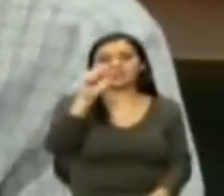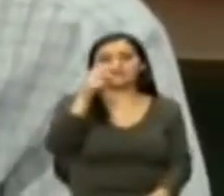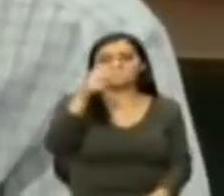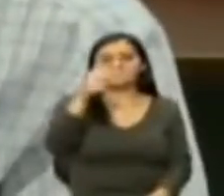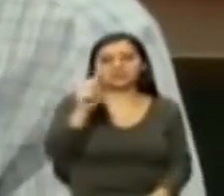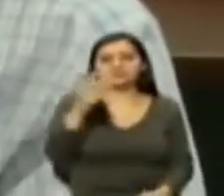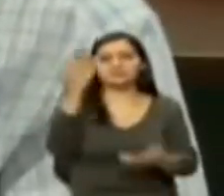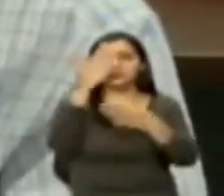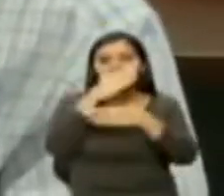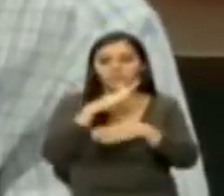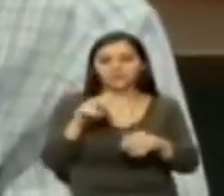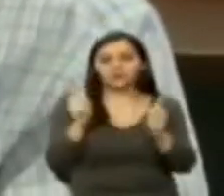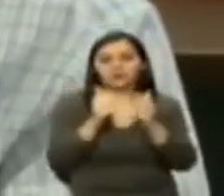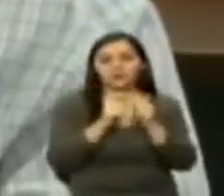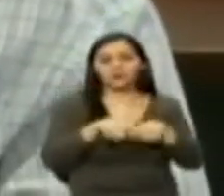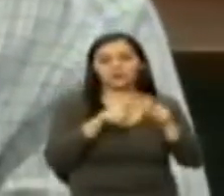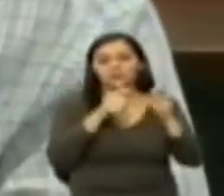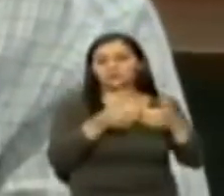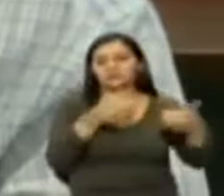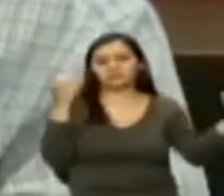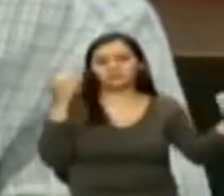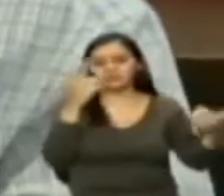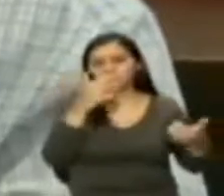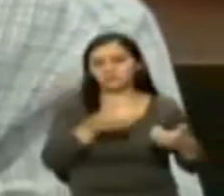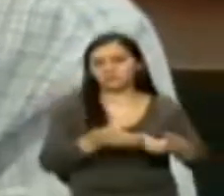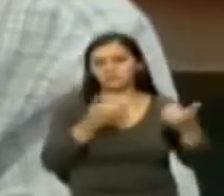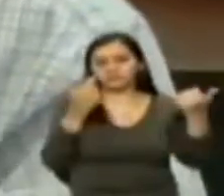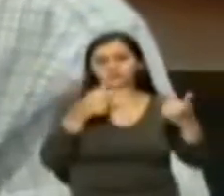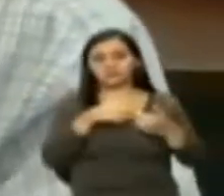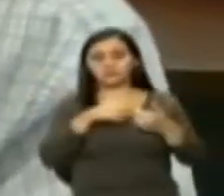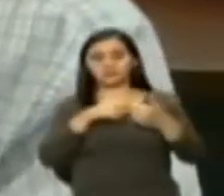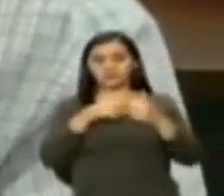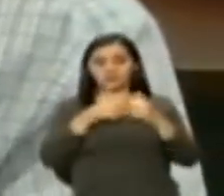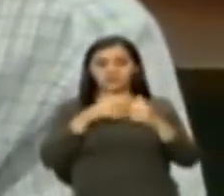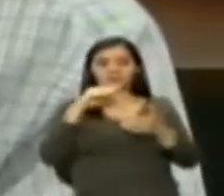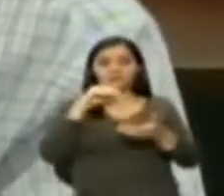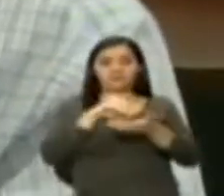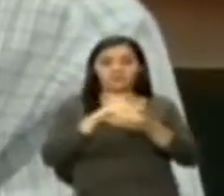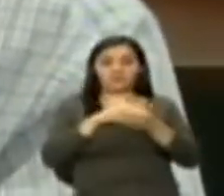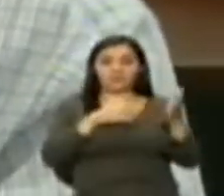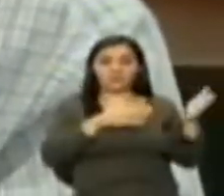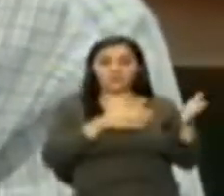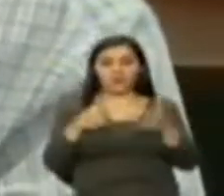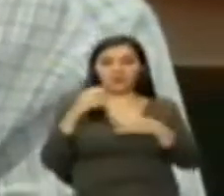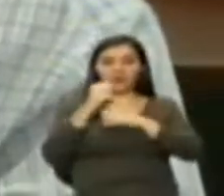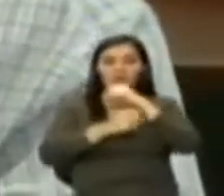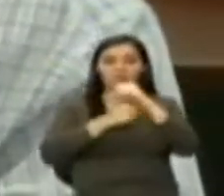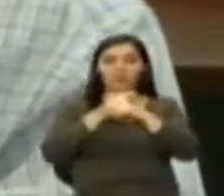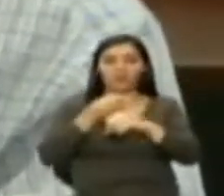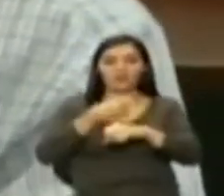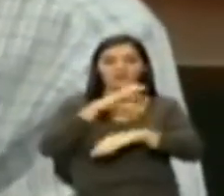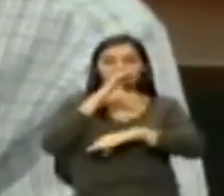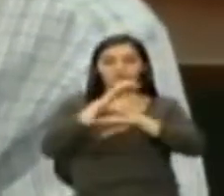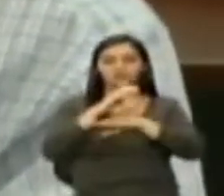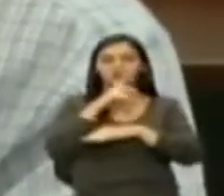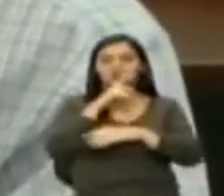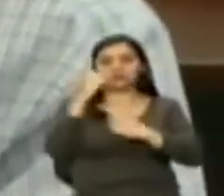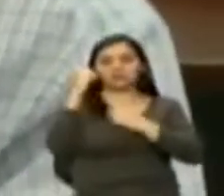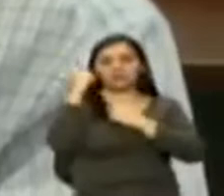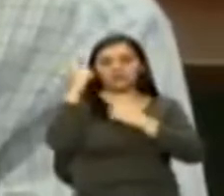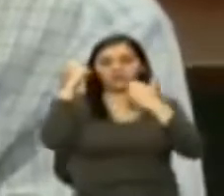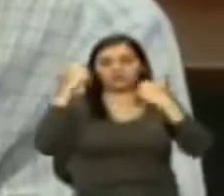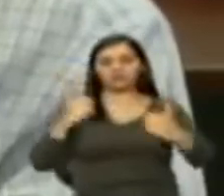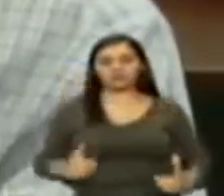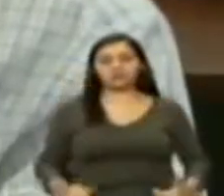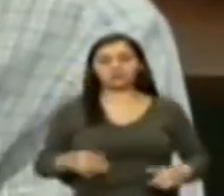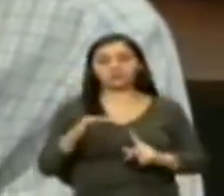terminación, como usted indicó, con el contratista. La intención es, y está incluida en el PAI, vamos a analizar a ver si lo hacemos a través del Cuerpo de Ingenieros del Ejército. Esa